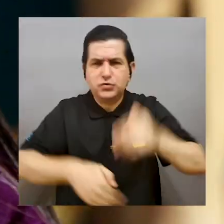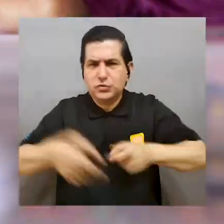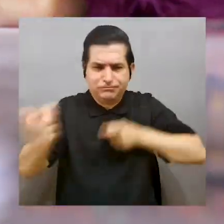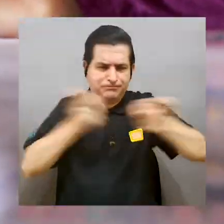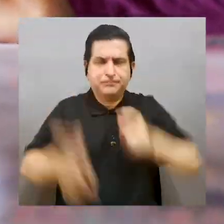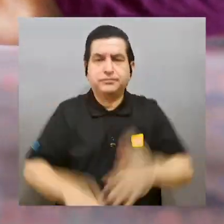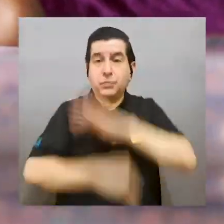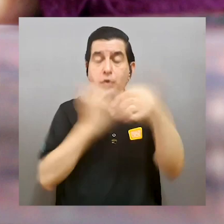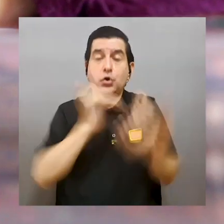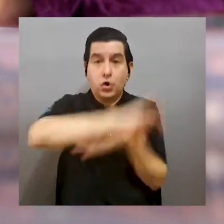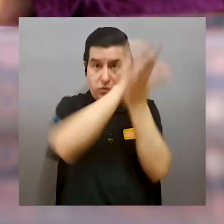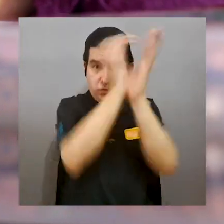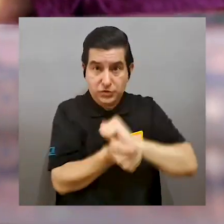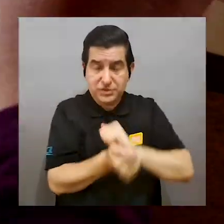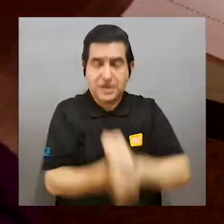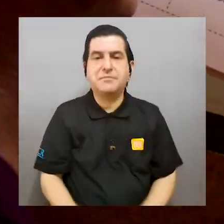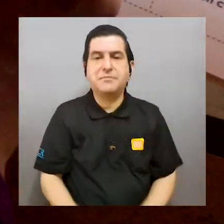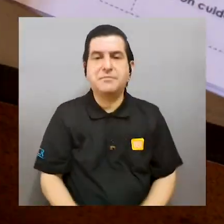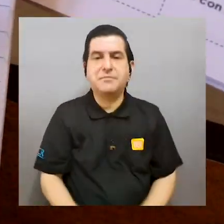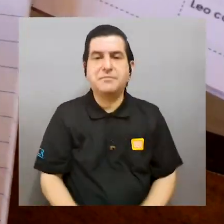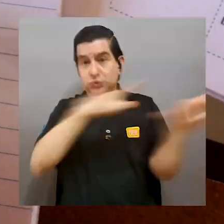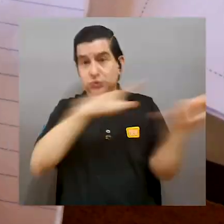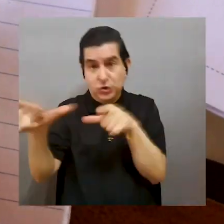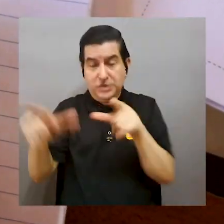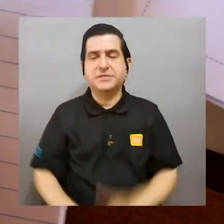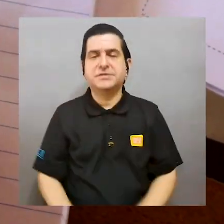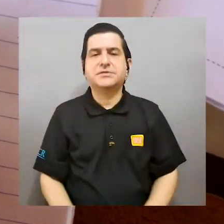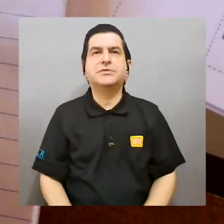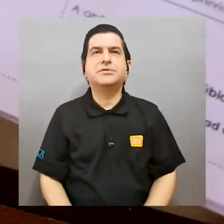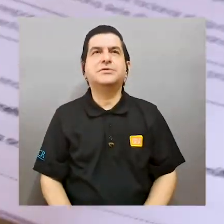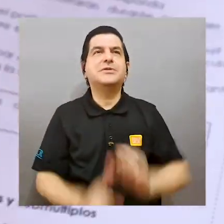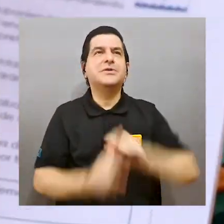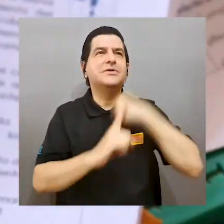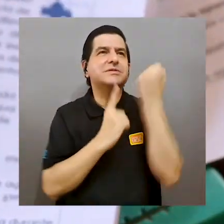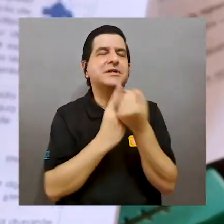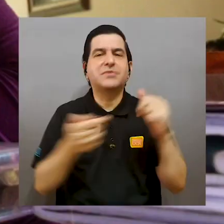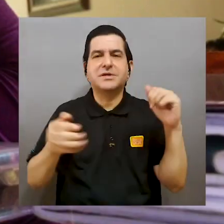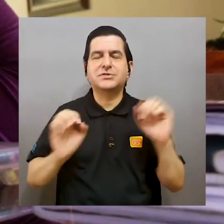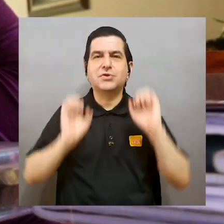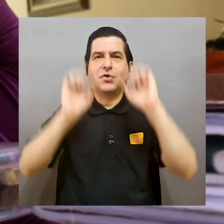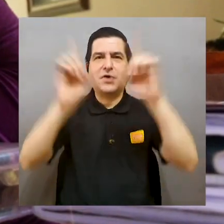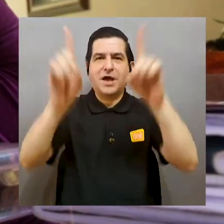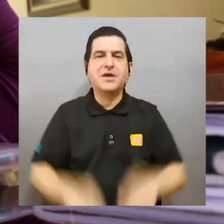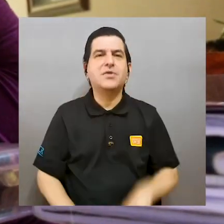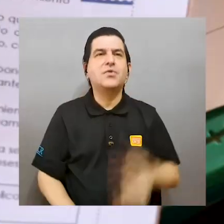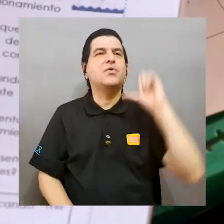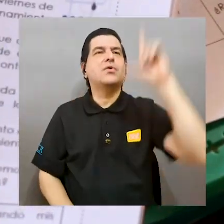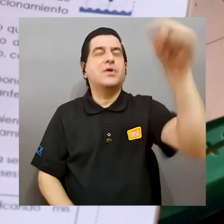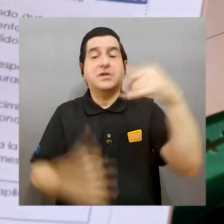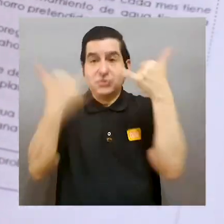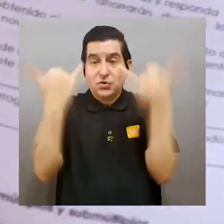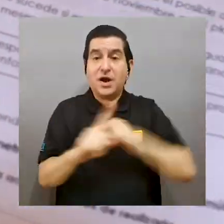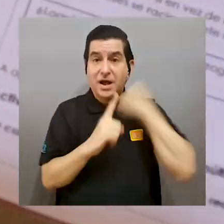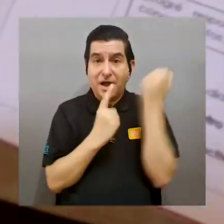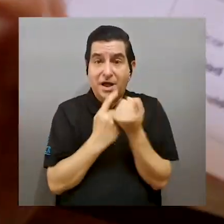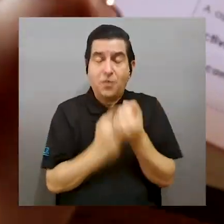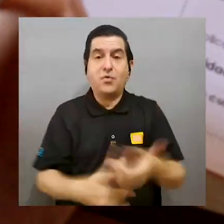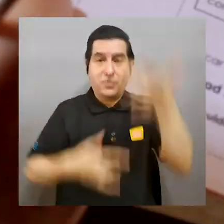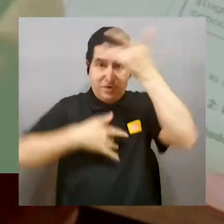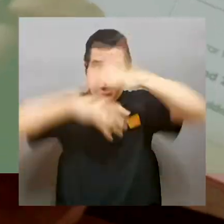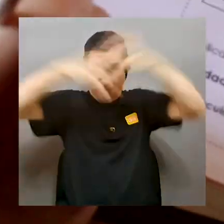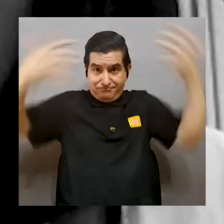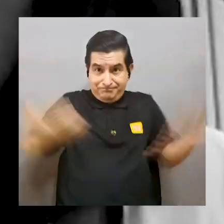proceso de la administración para hacer todos estos cambios, dejar esos cambios listos. En este caso de la educación a distancia, en que estamos en este momento por la situación